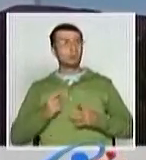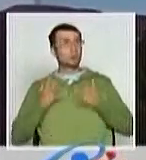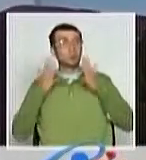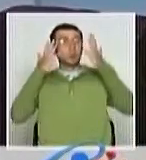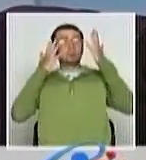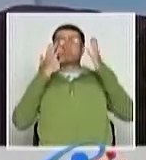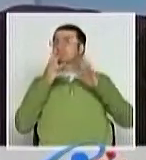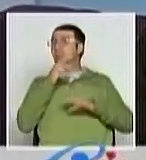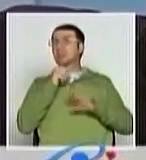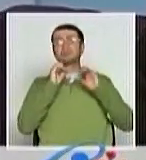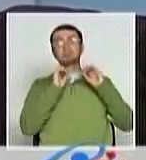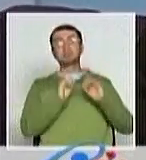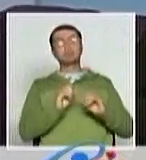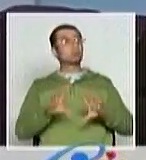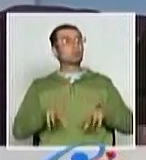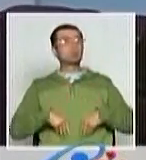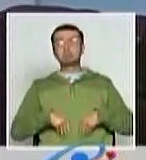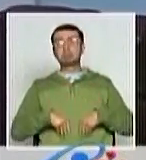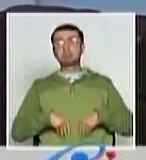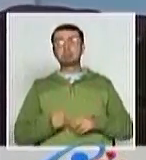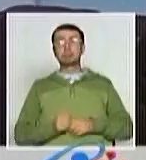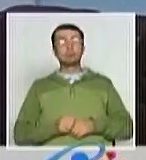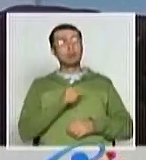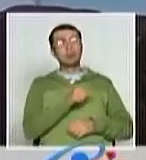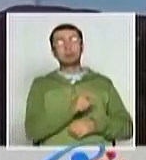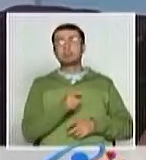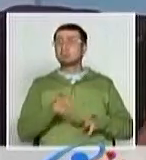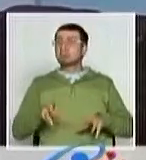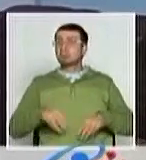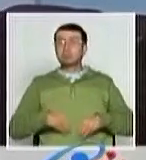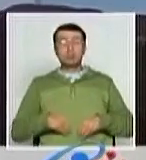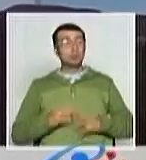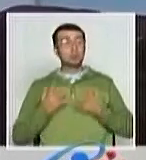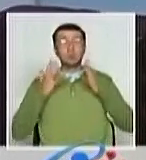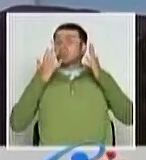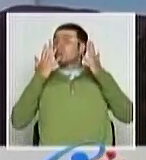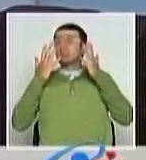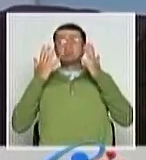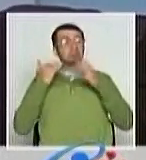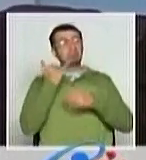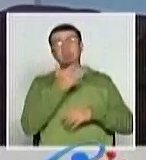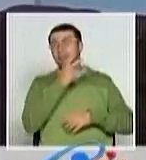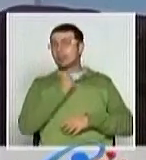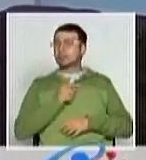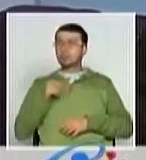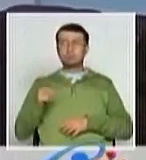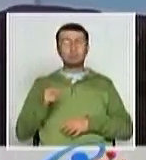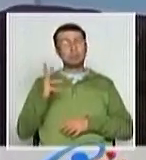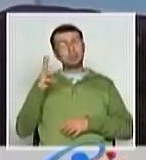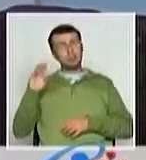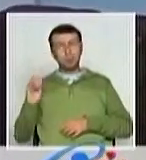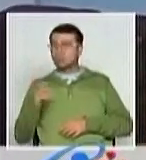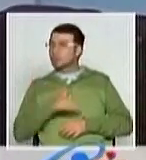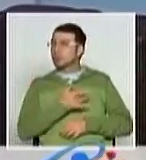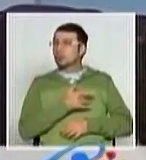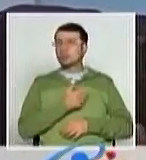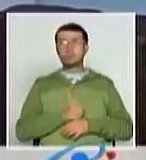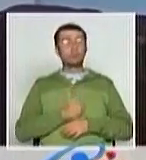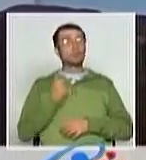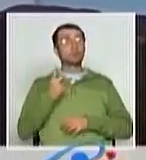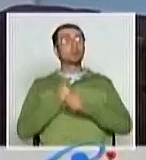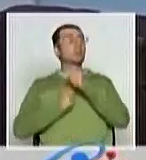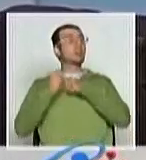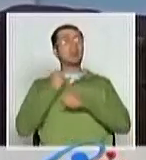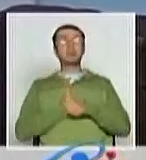de 30 años entonces nunca tenía la oportunidad de sentir el placer con su esposo y hace un año para acá ya no tiene